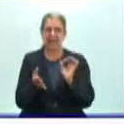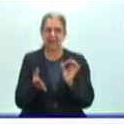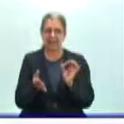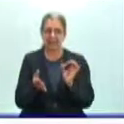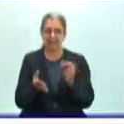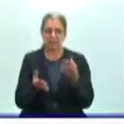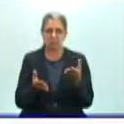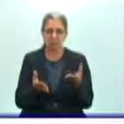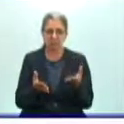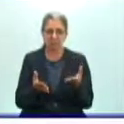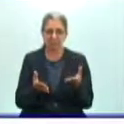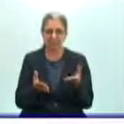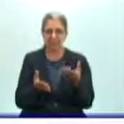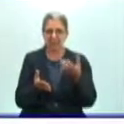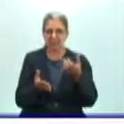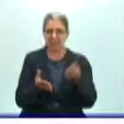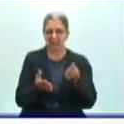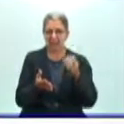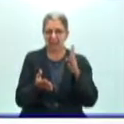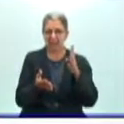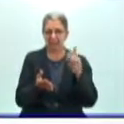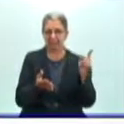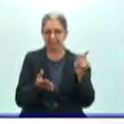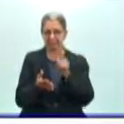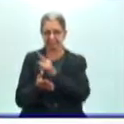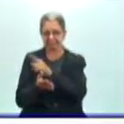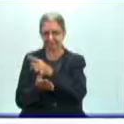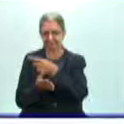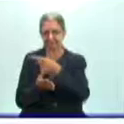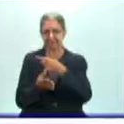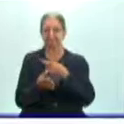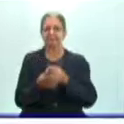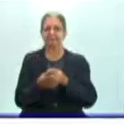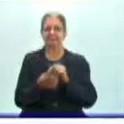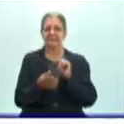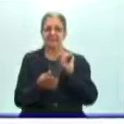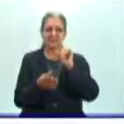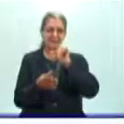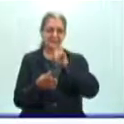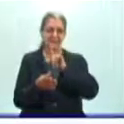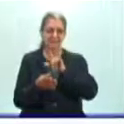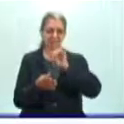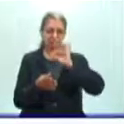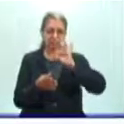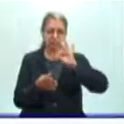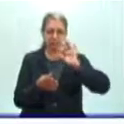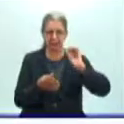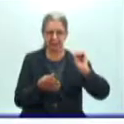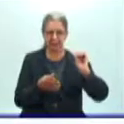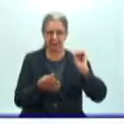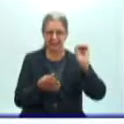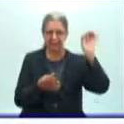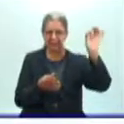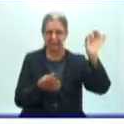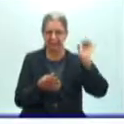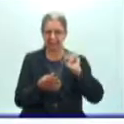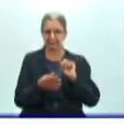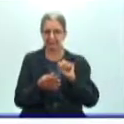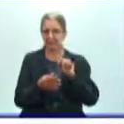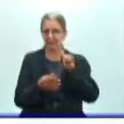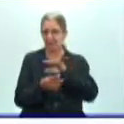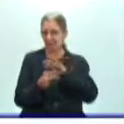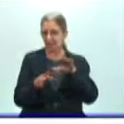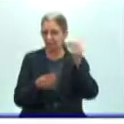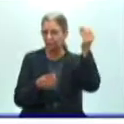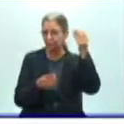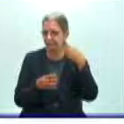el diámetro AB de 180 grados. Por tanto, estás buscando la amplitud de un ángulo conocido